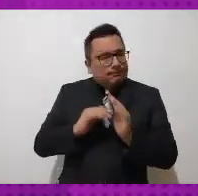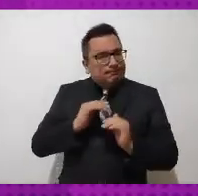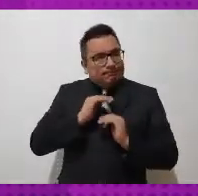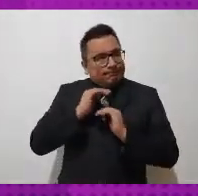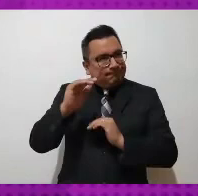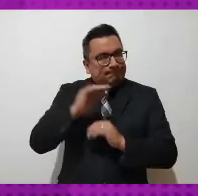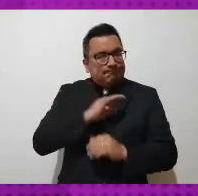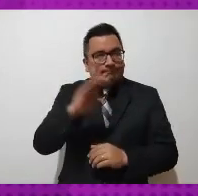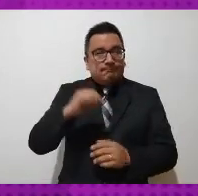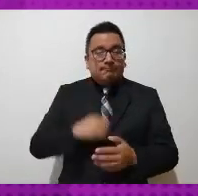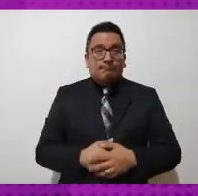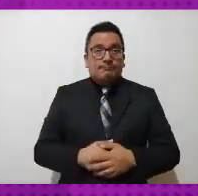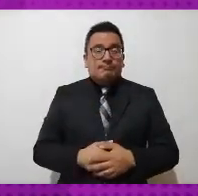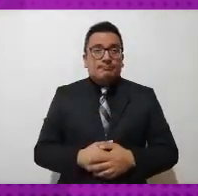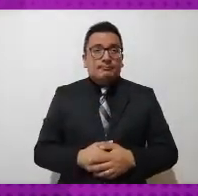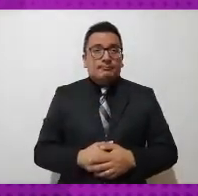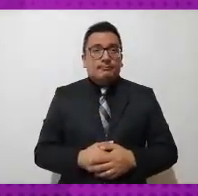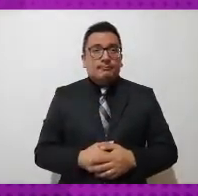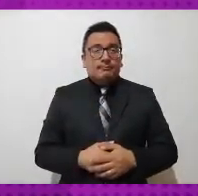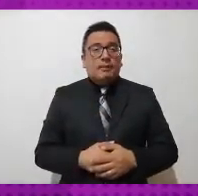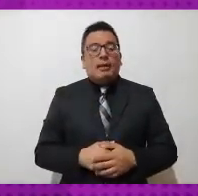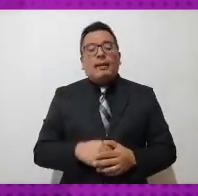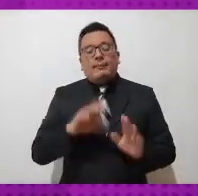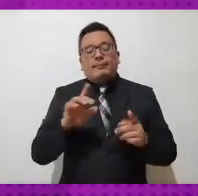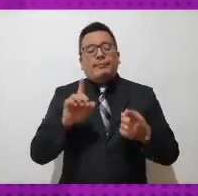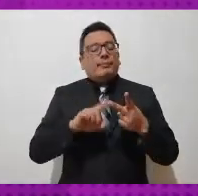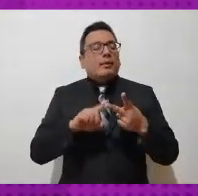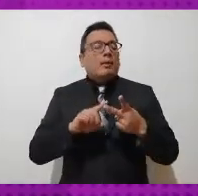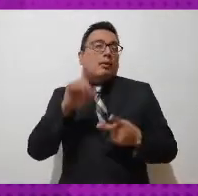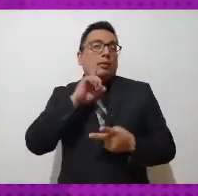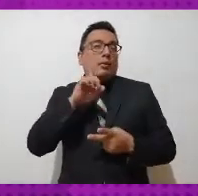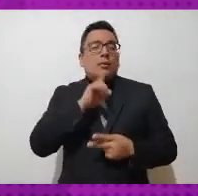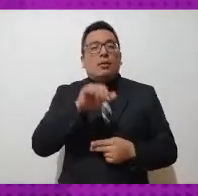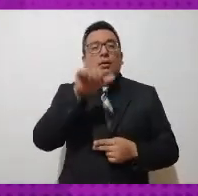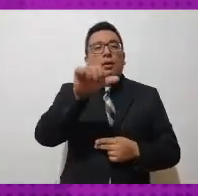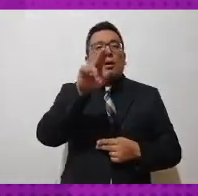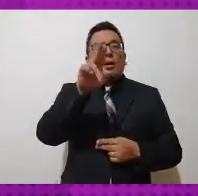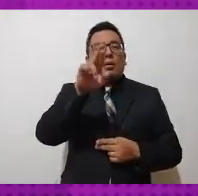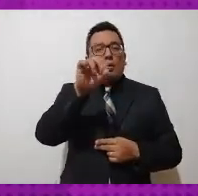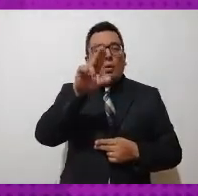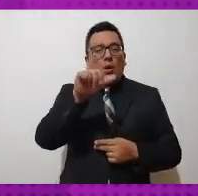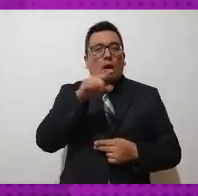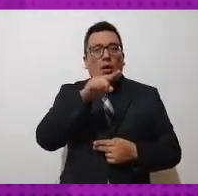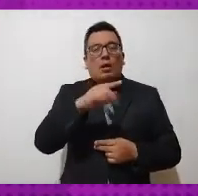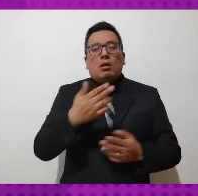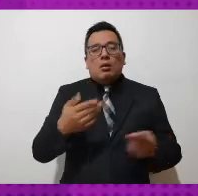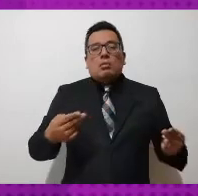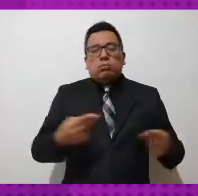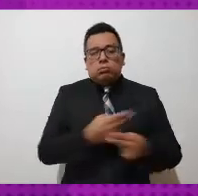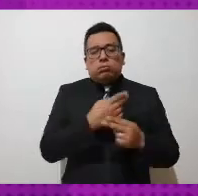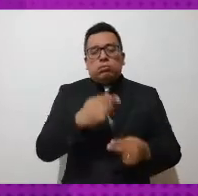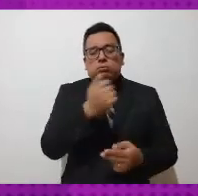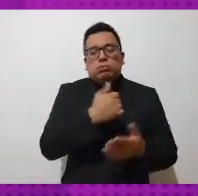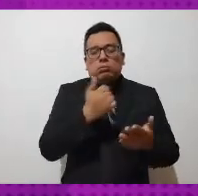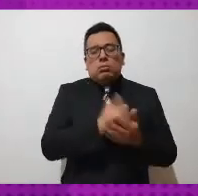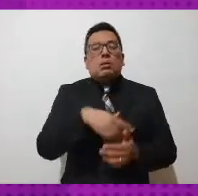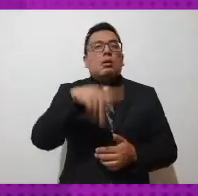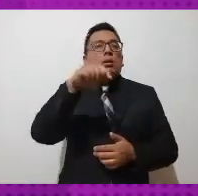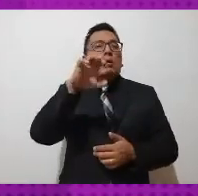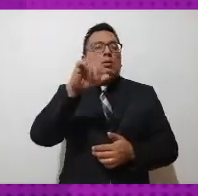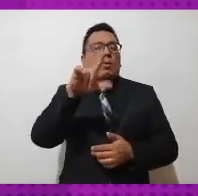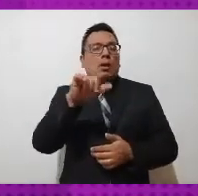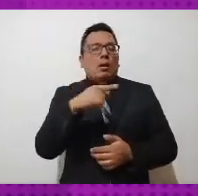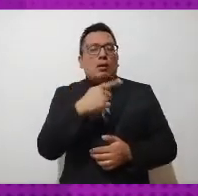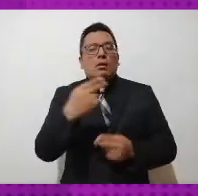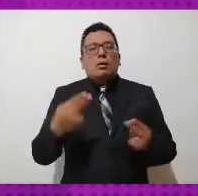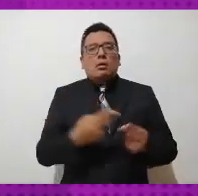sociedad. También una nayarita destacada es Aurora Jiménez de Palacios, originaria de Tecuala, que es un municipio al norte de Nayarit,